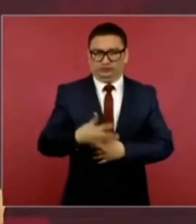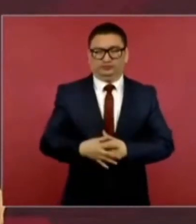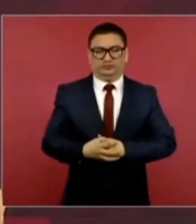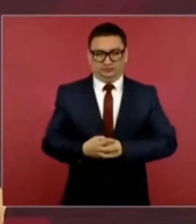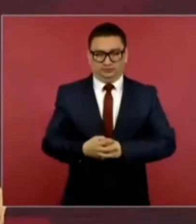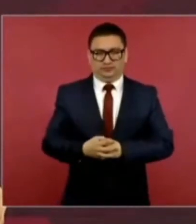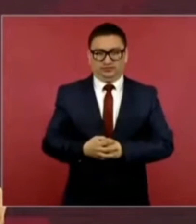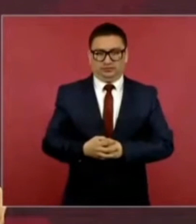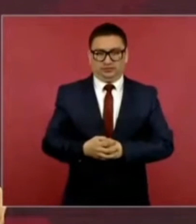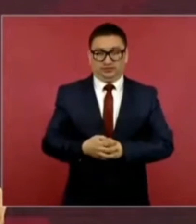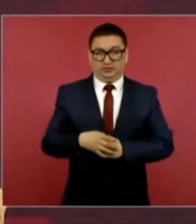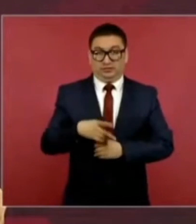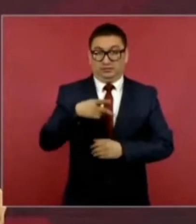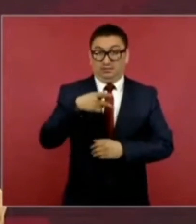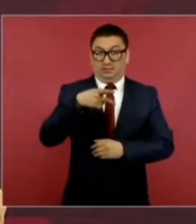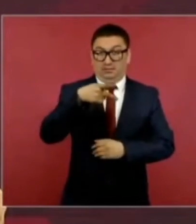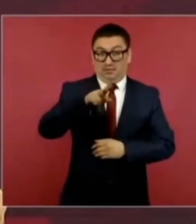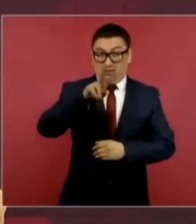Pero nunca imaginé